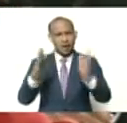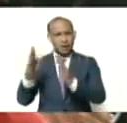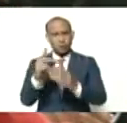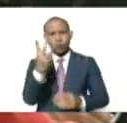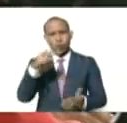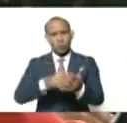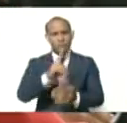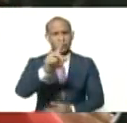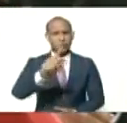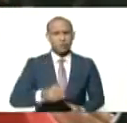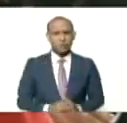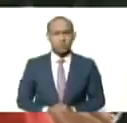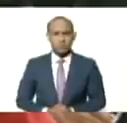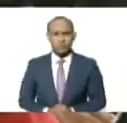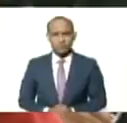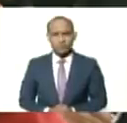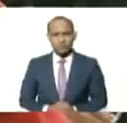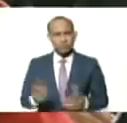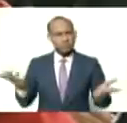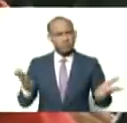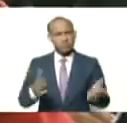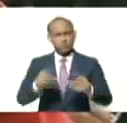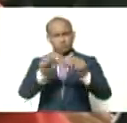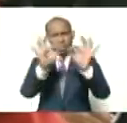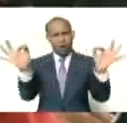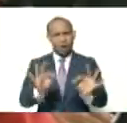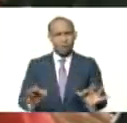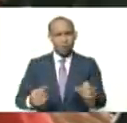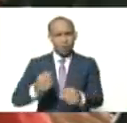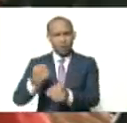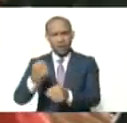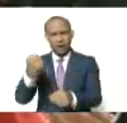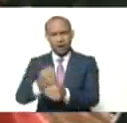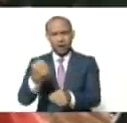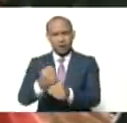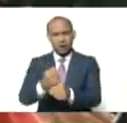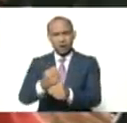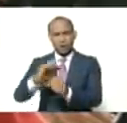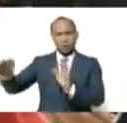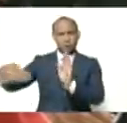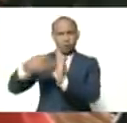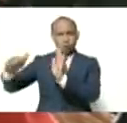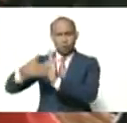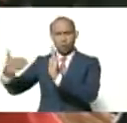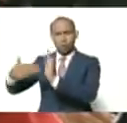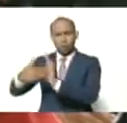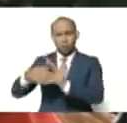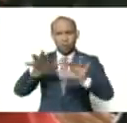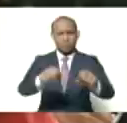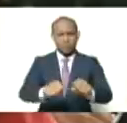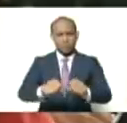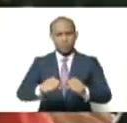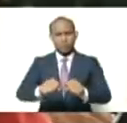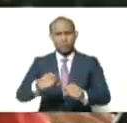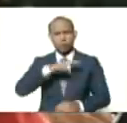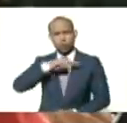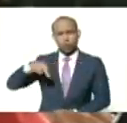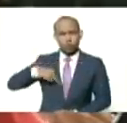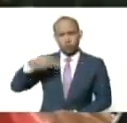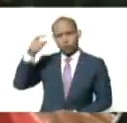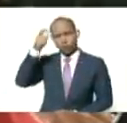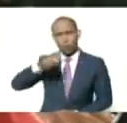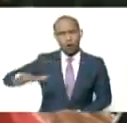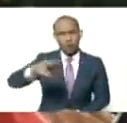2021. En el marco actual del contexto de agresiones imperialistas y resistencia del pueblo